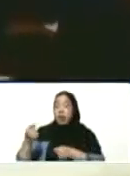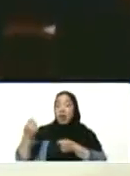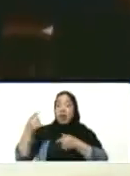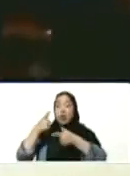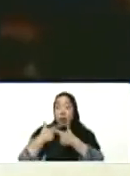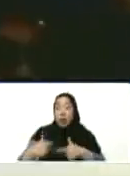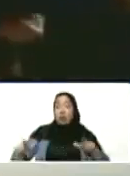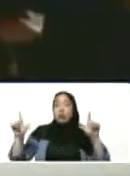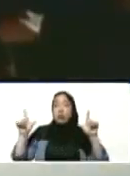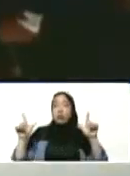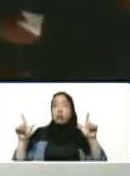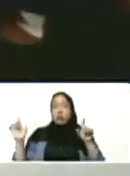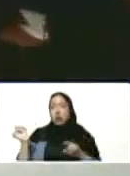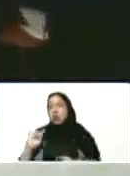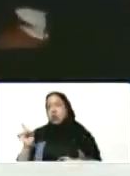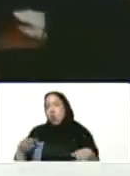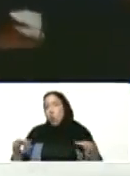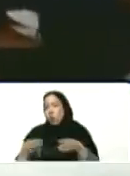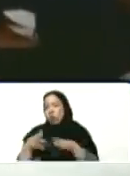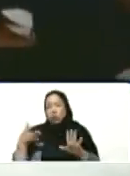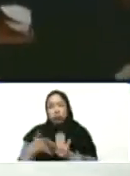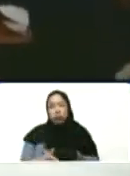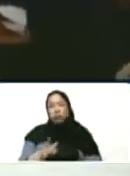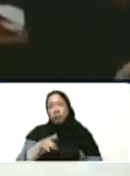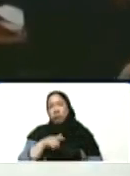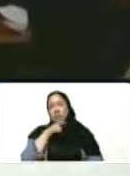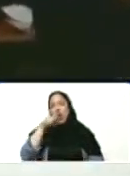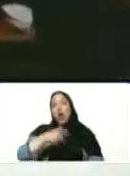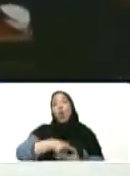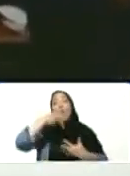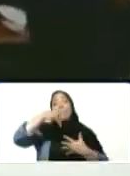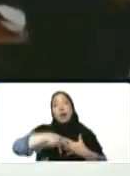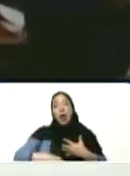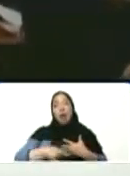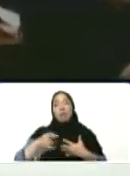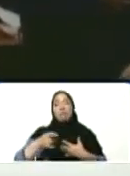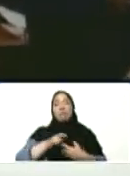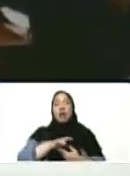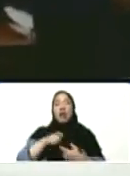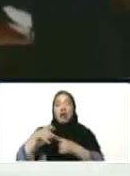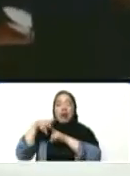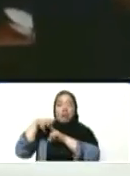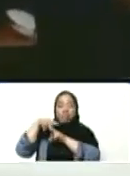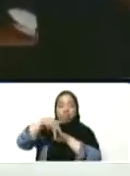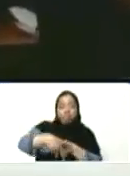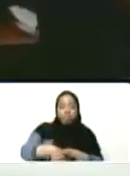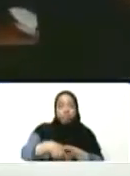libre ni de comercio ni de las Américas. Era un plan para colonizarnos,